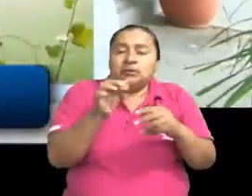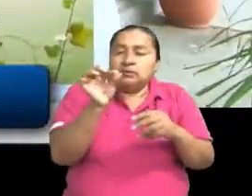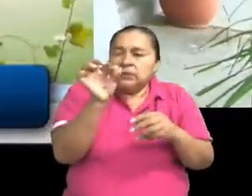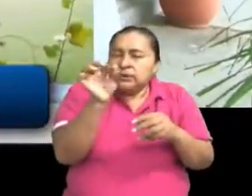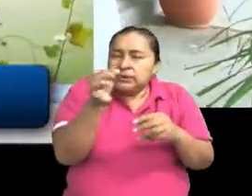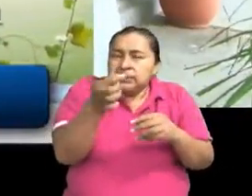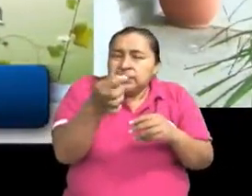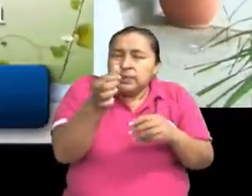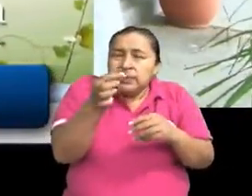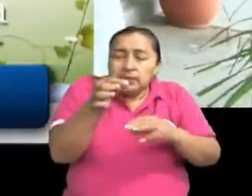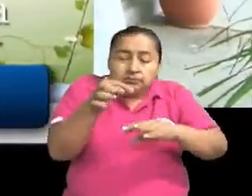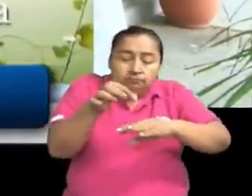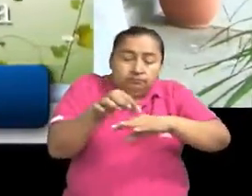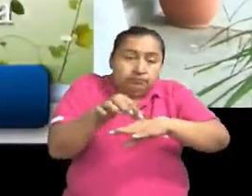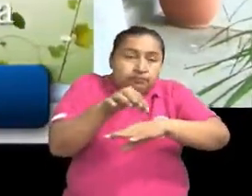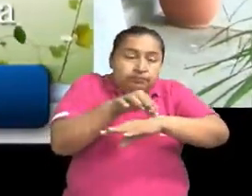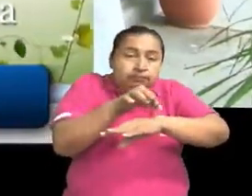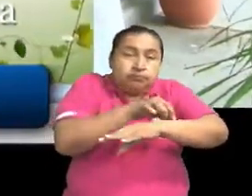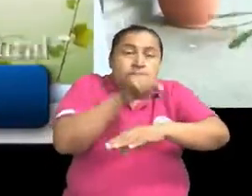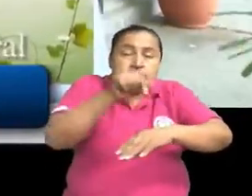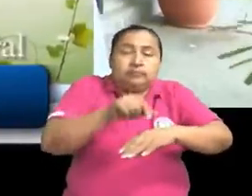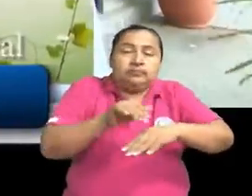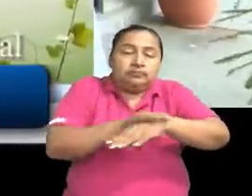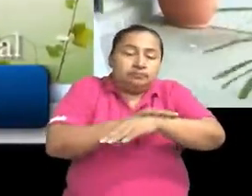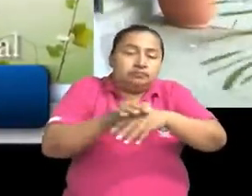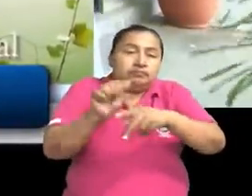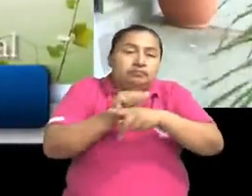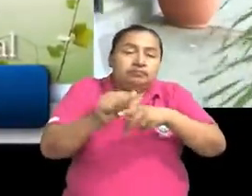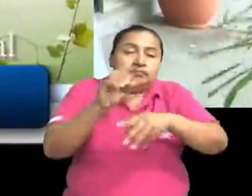y es sobre todo que se aplica